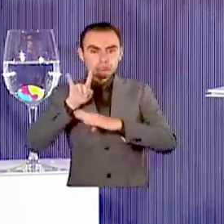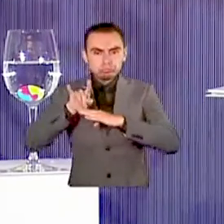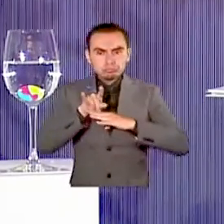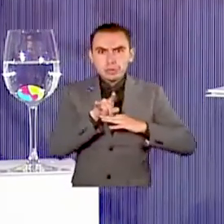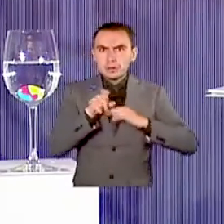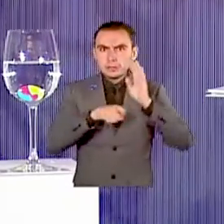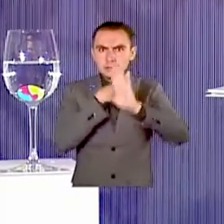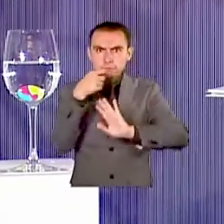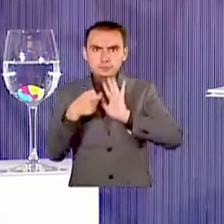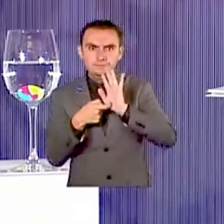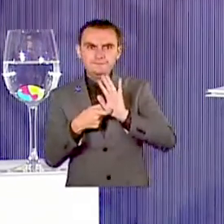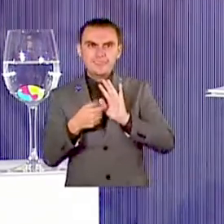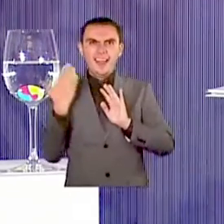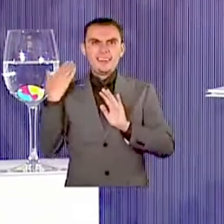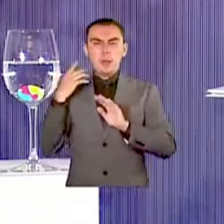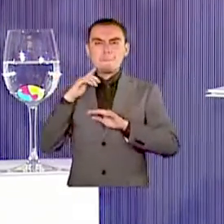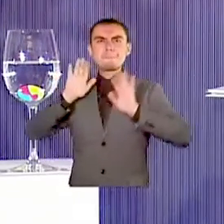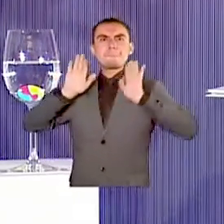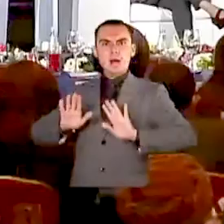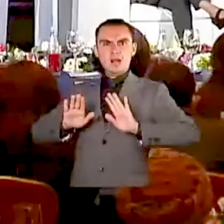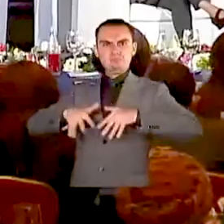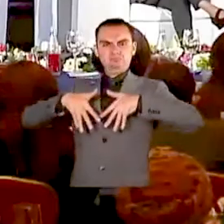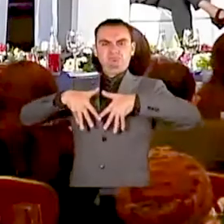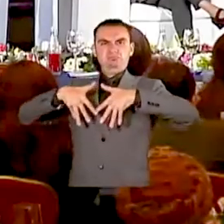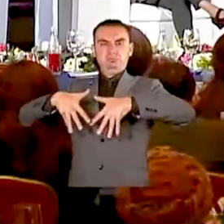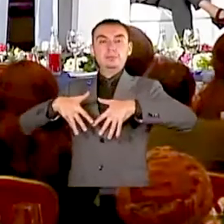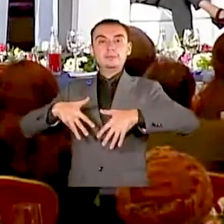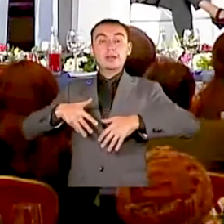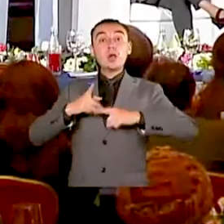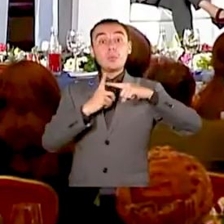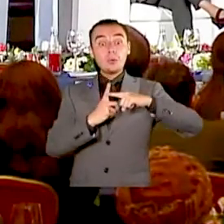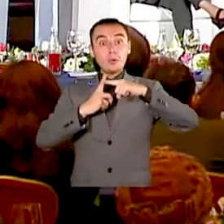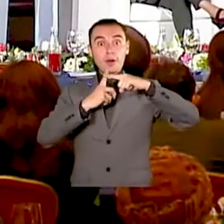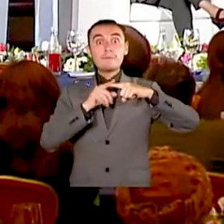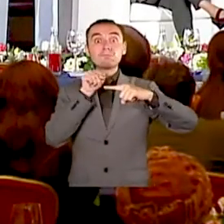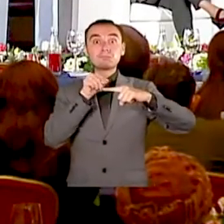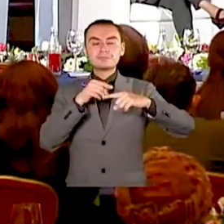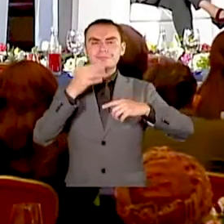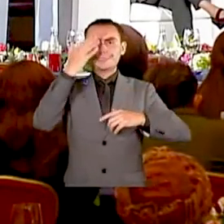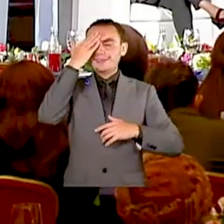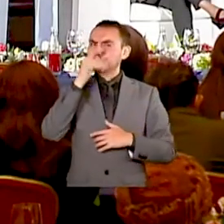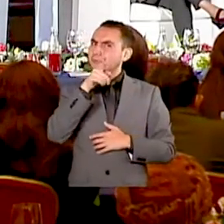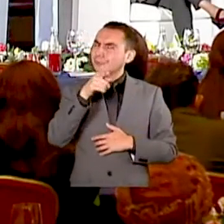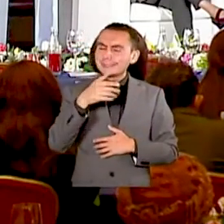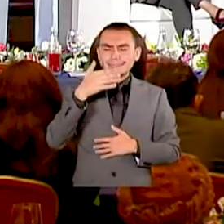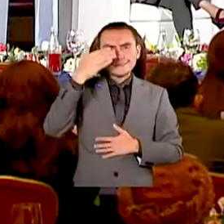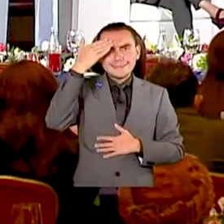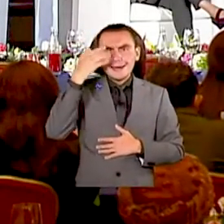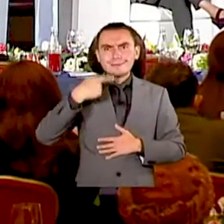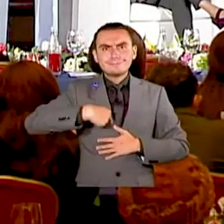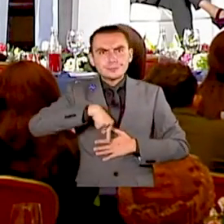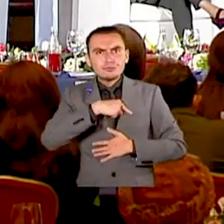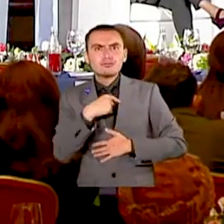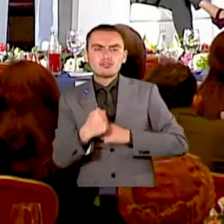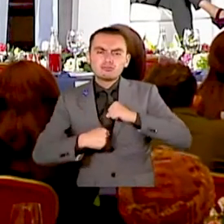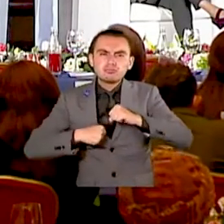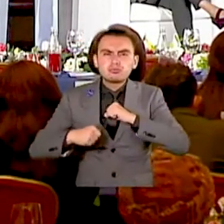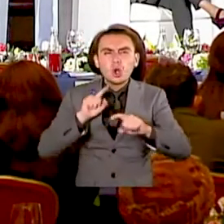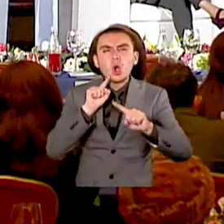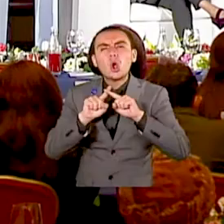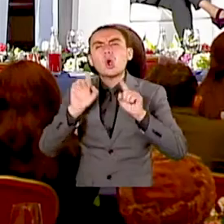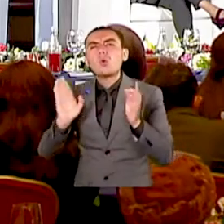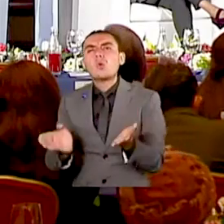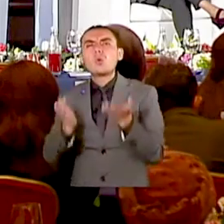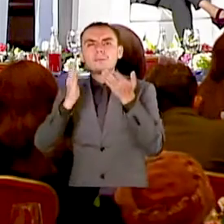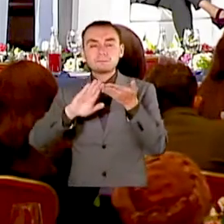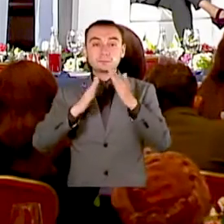tiempo, de un paro en donde la Procuraduría ejerció una función importantísima. Ustedes no se alcanzan a imaginar lo que hizo la Procuraduría para el bien de la